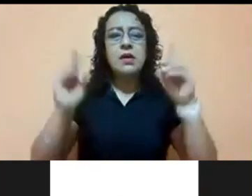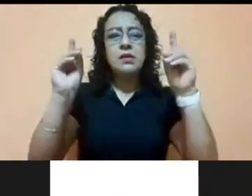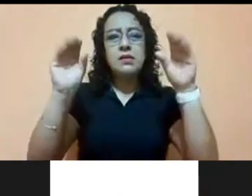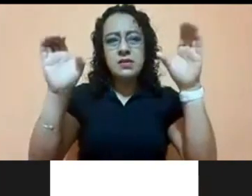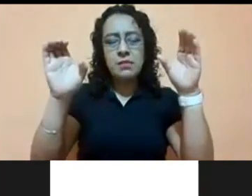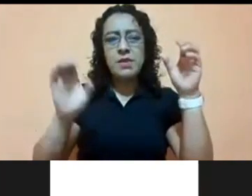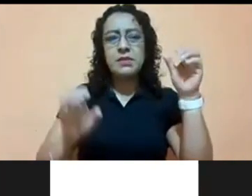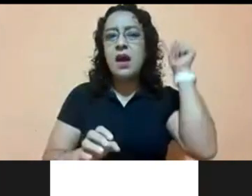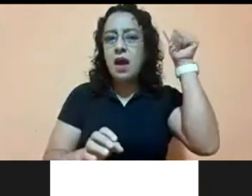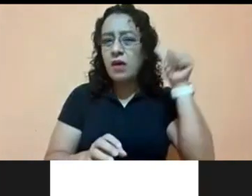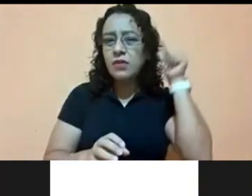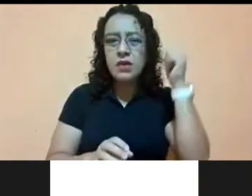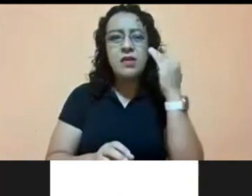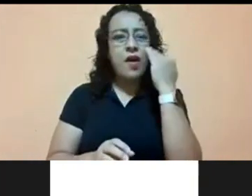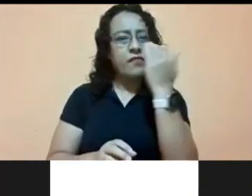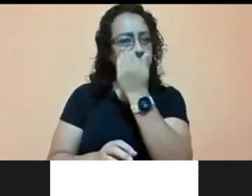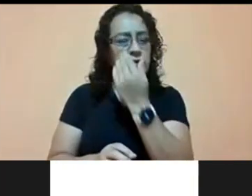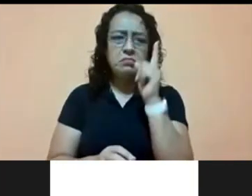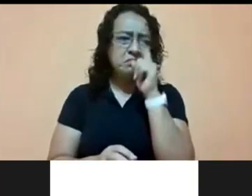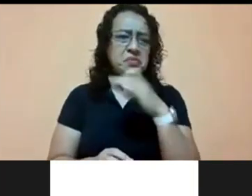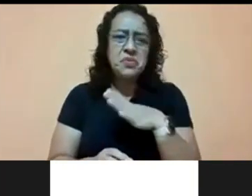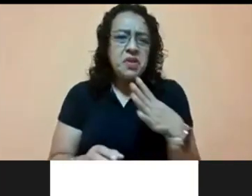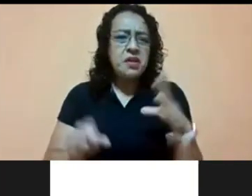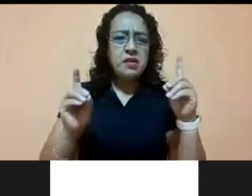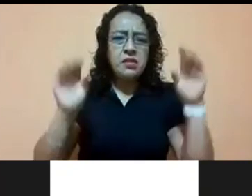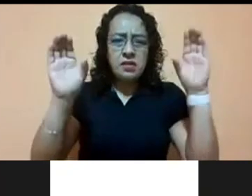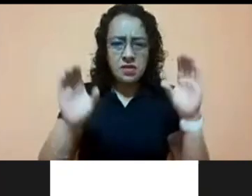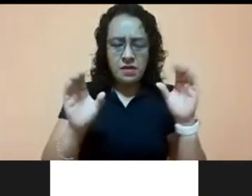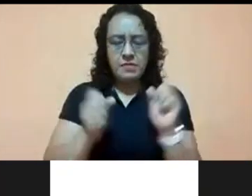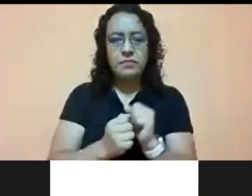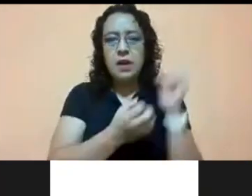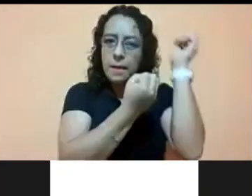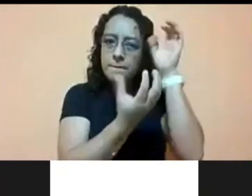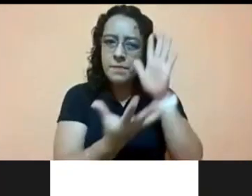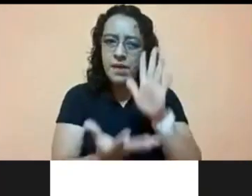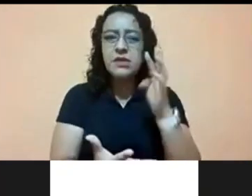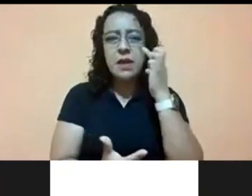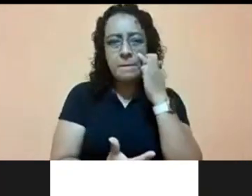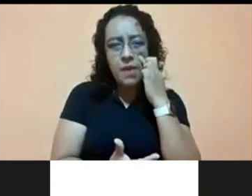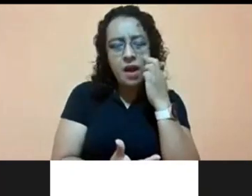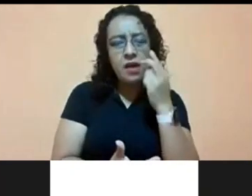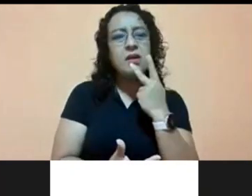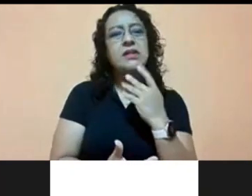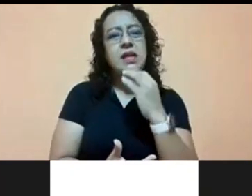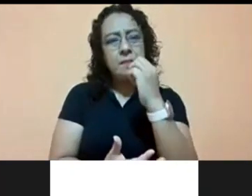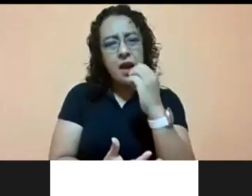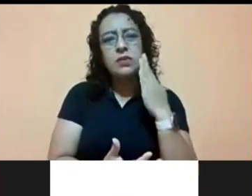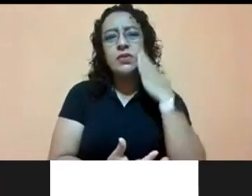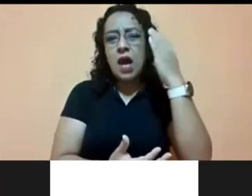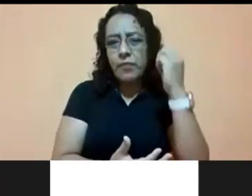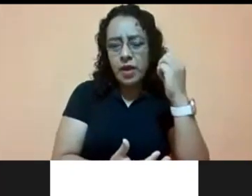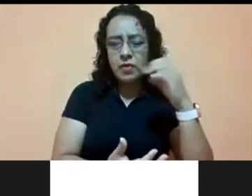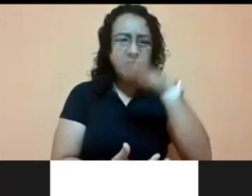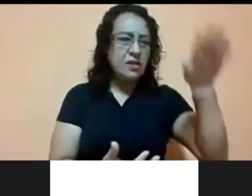sin discapacidad. Bendice a sus padres, a sus hermanos, a sus abuelos, a toda la familia. Si en estos momentos